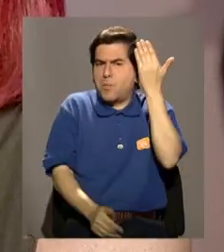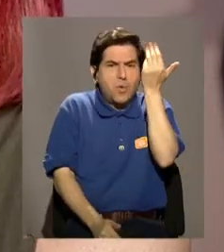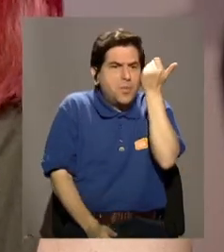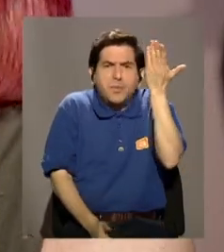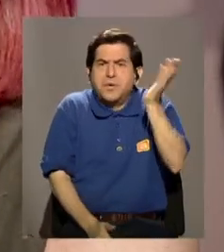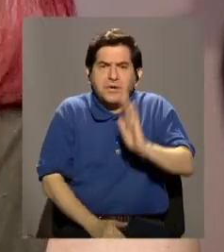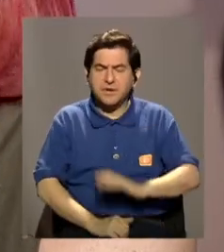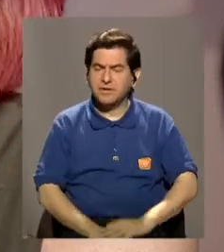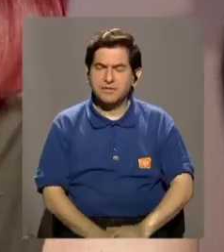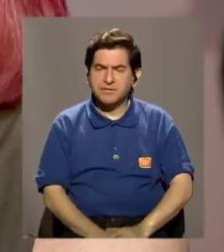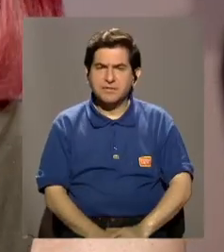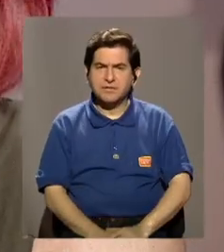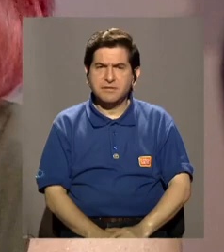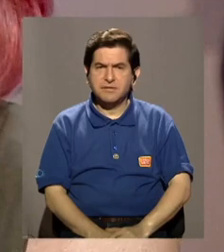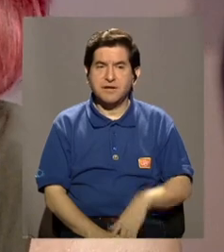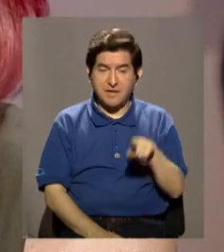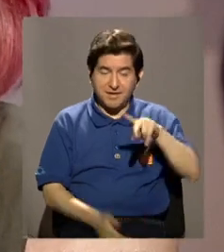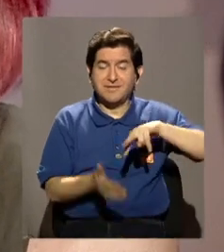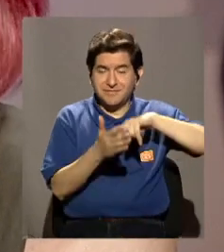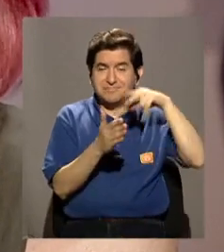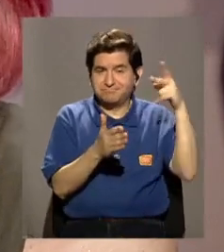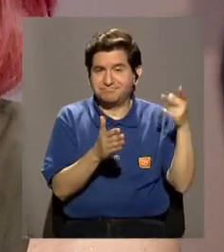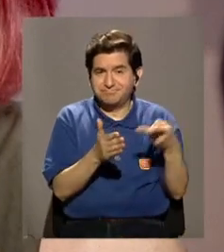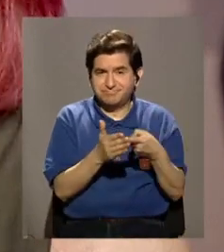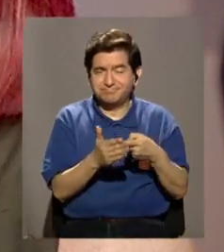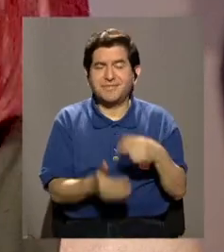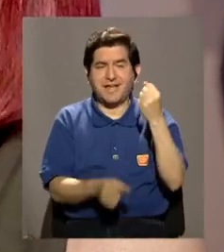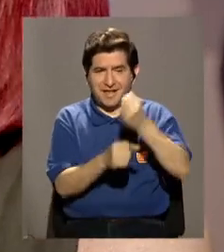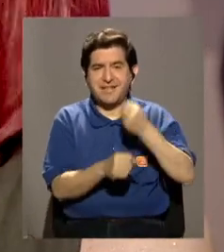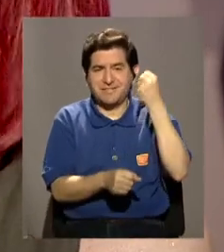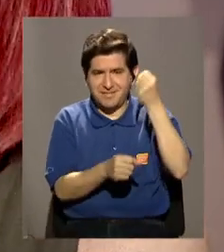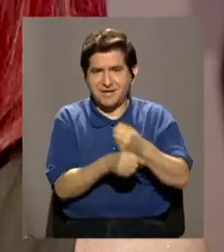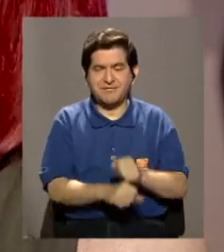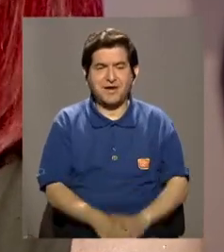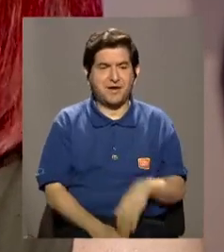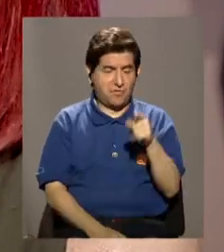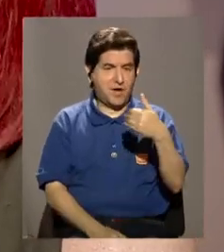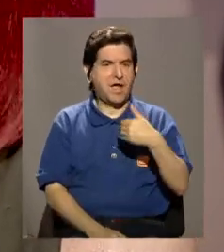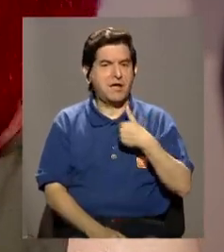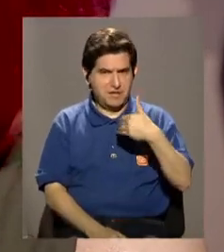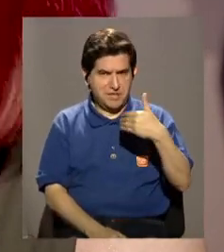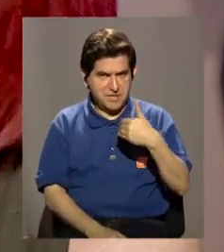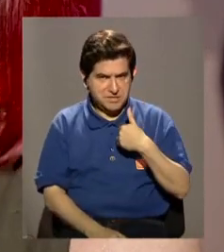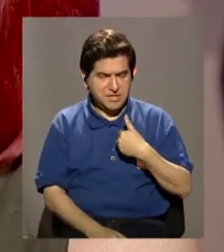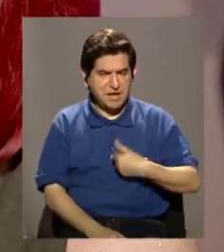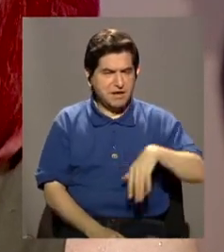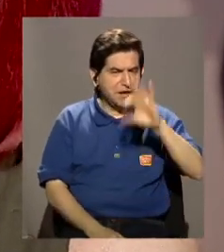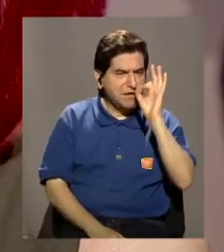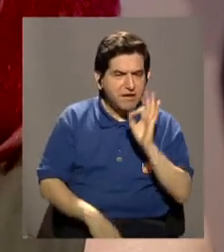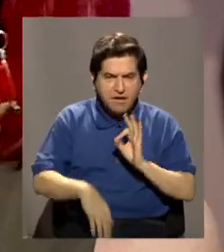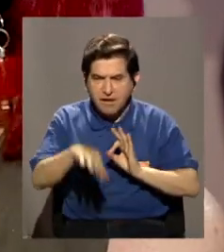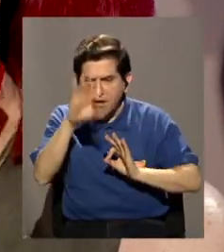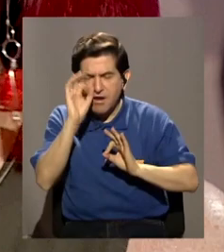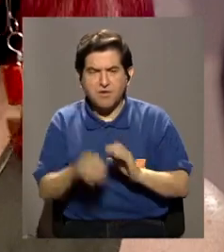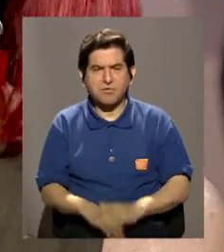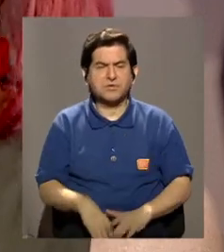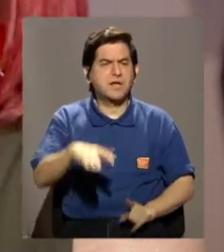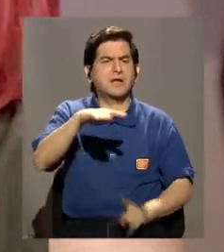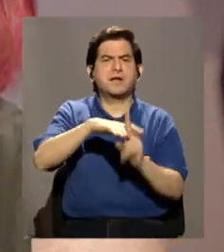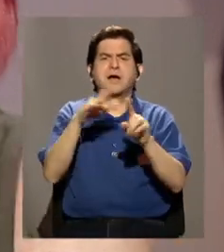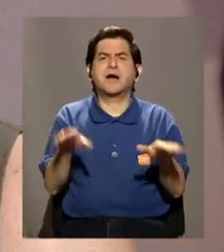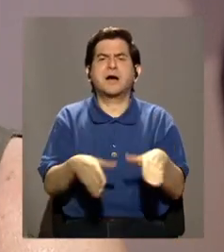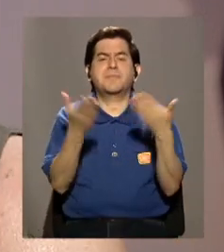y en eso consiste la obra en que ellas van a tener que descubrir cómo llegaron ahí